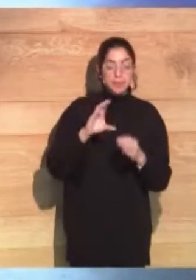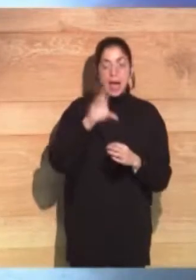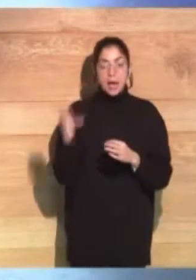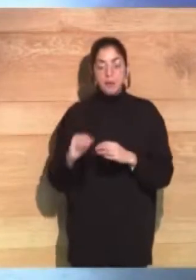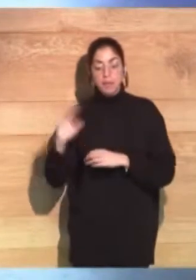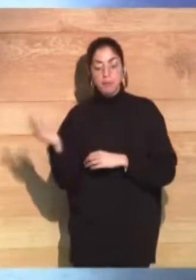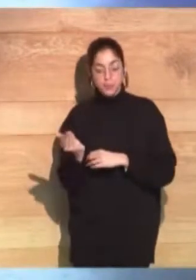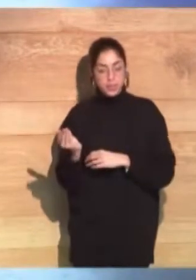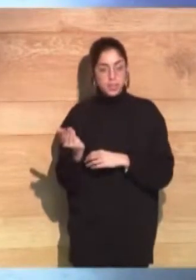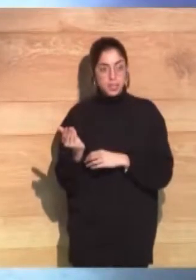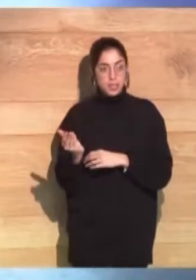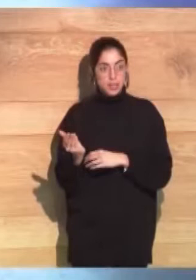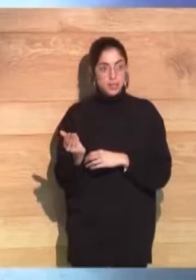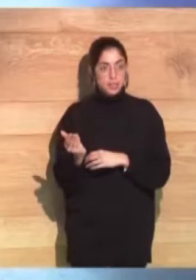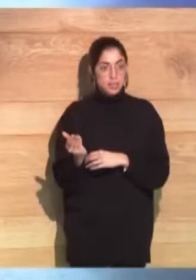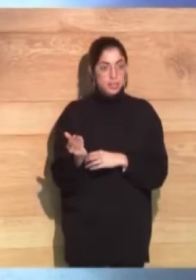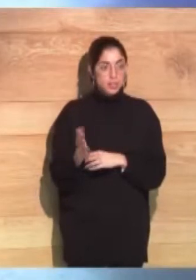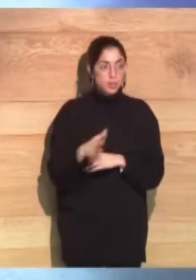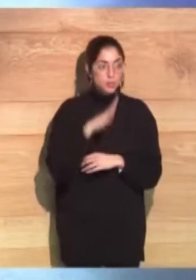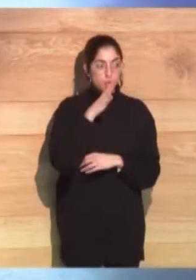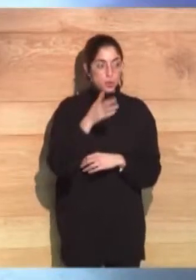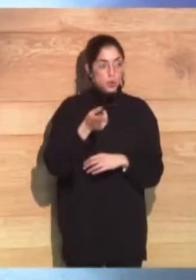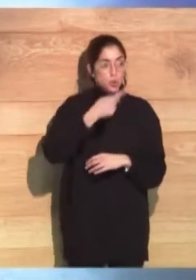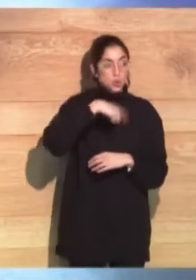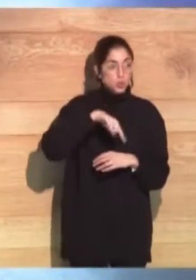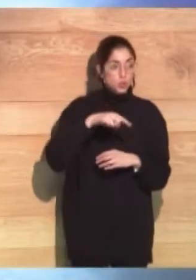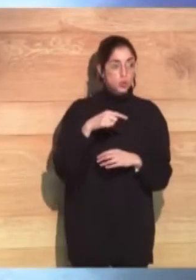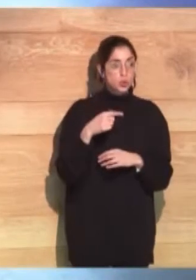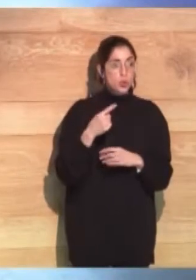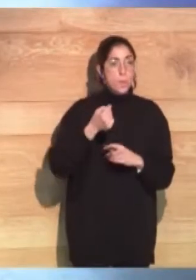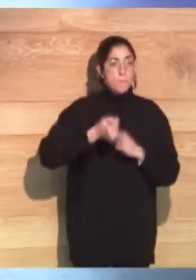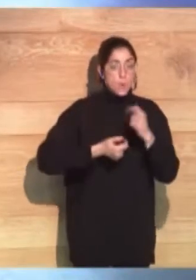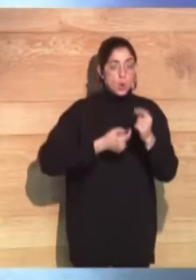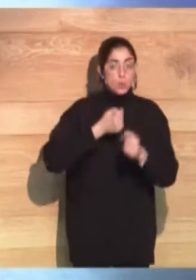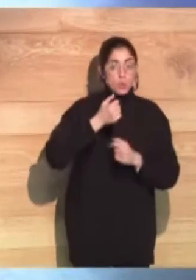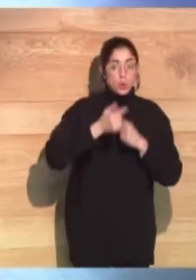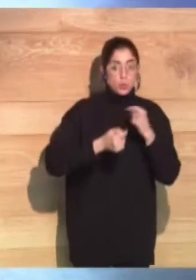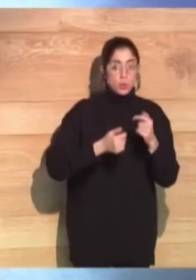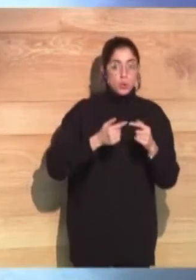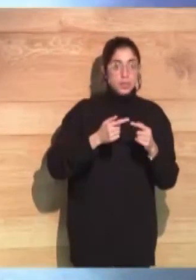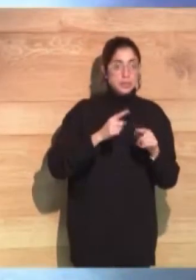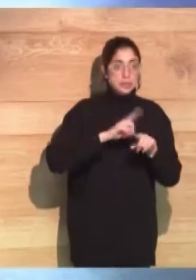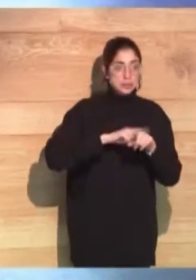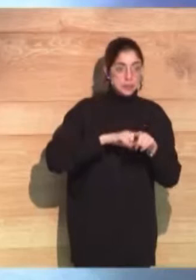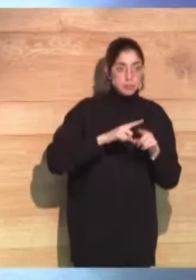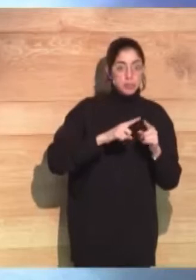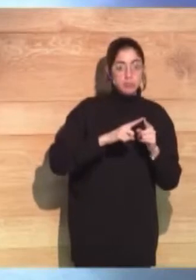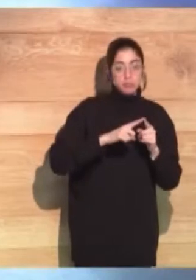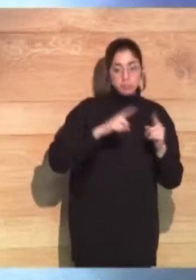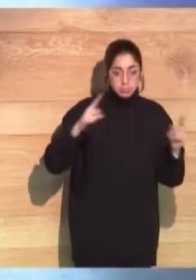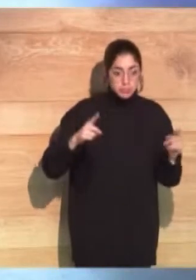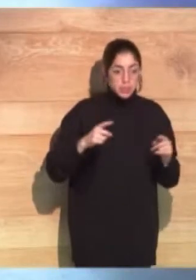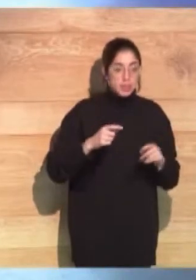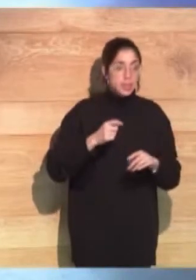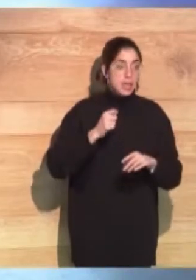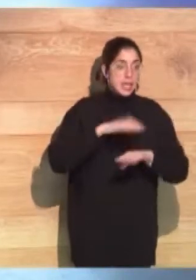porque hemos recorrido mucha distancia. Hemos pasado de los golpes de